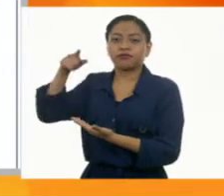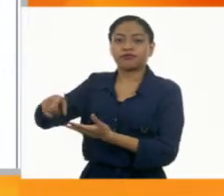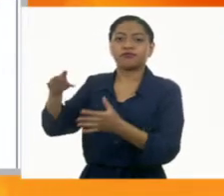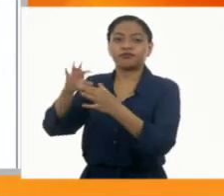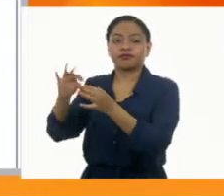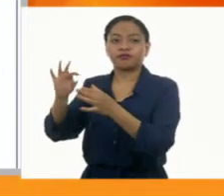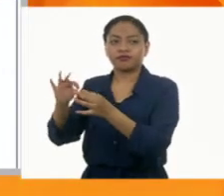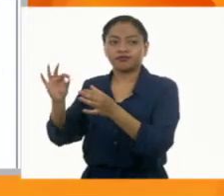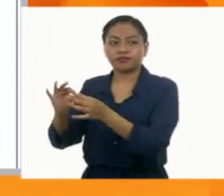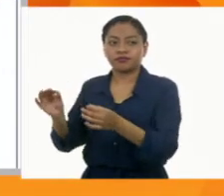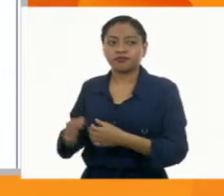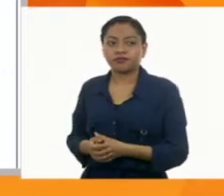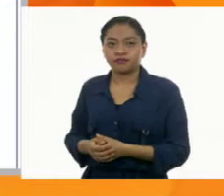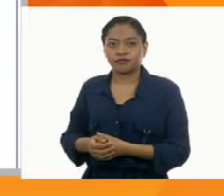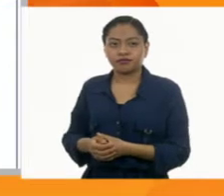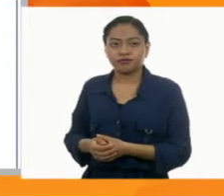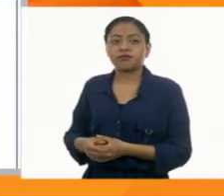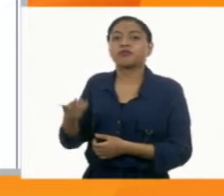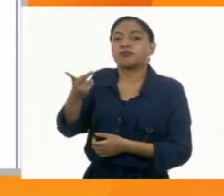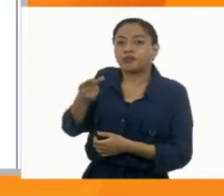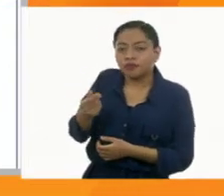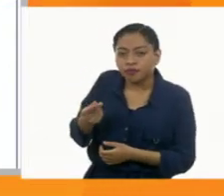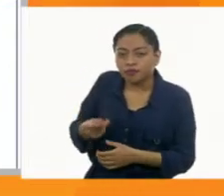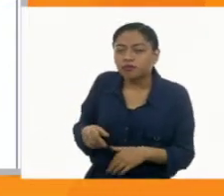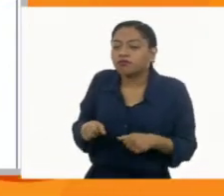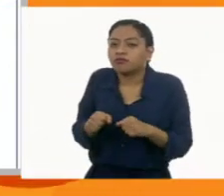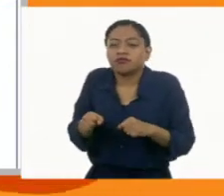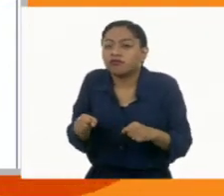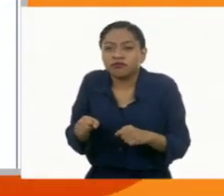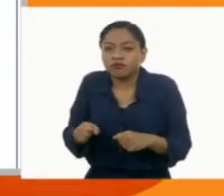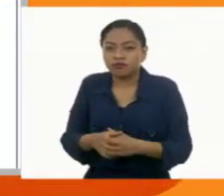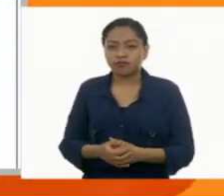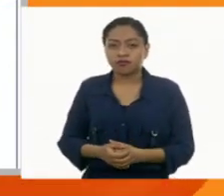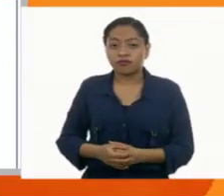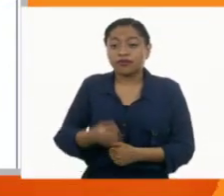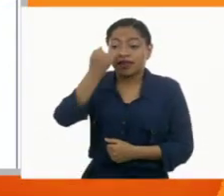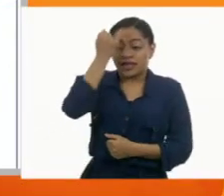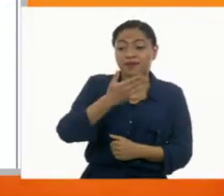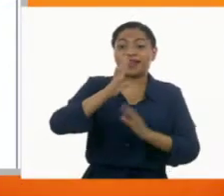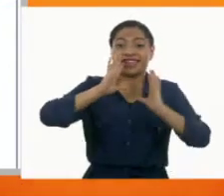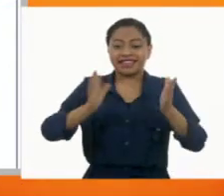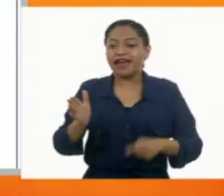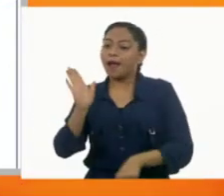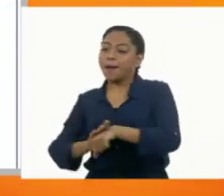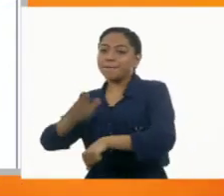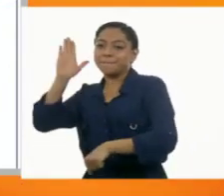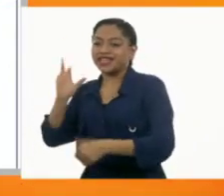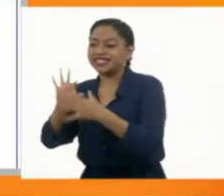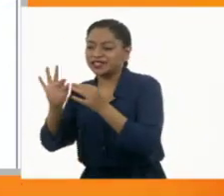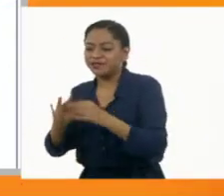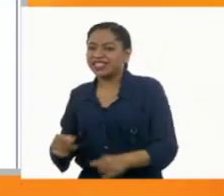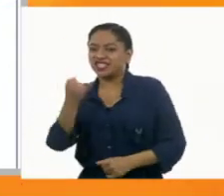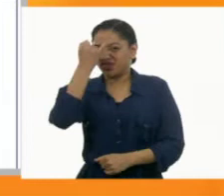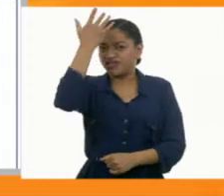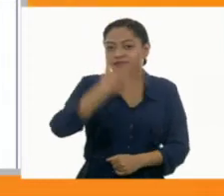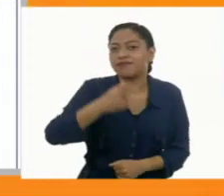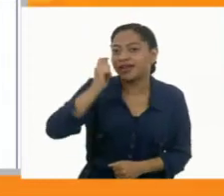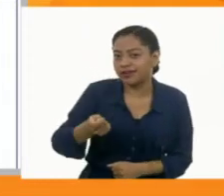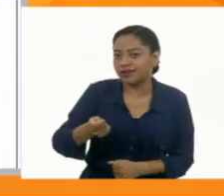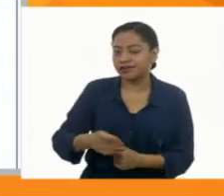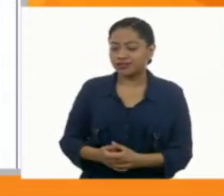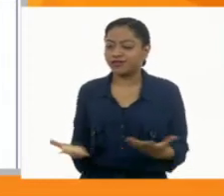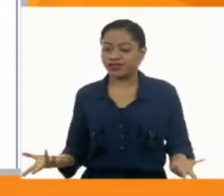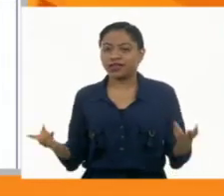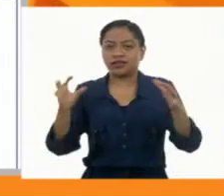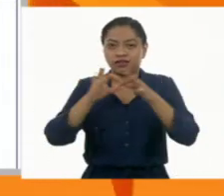dibujo, un perro que está temblando. Okay. O poner fotografía, un niño leyendo